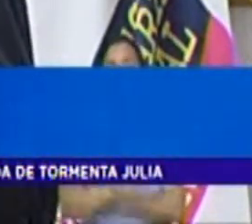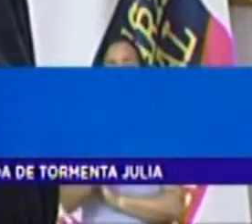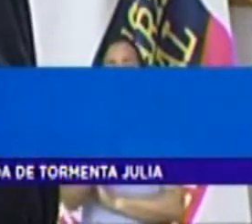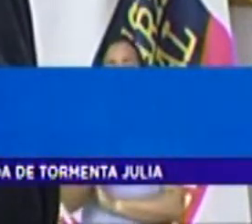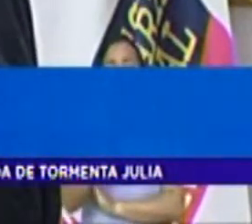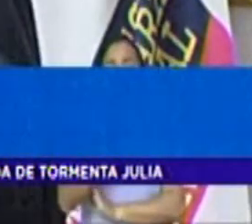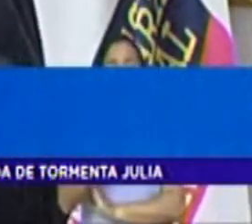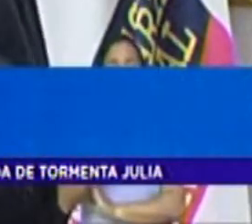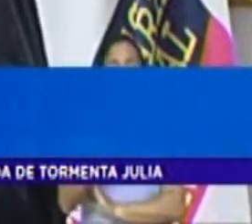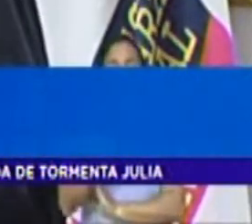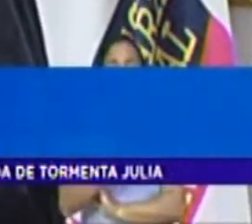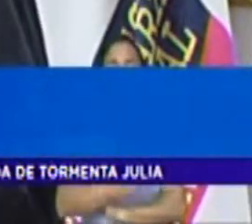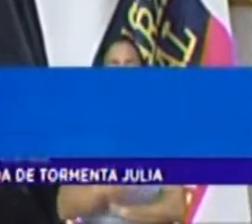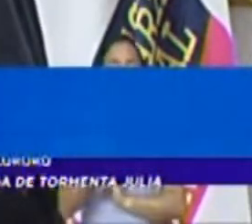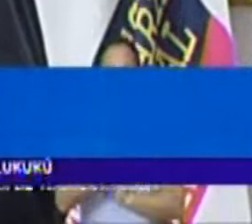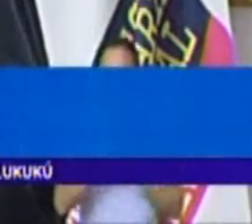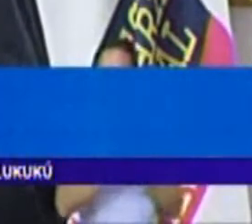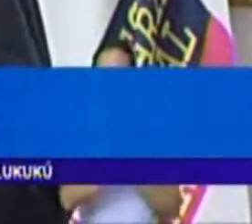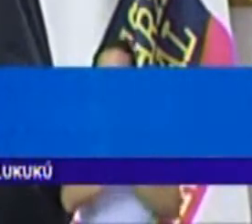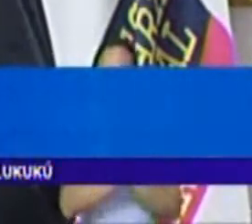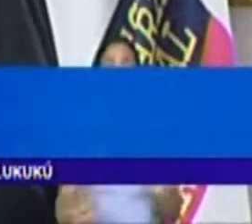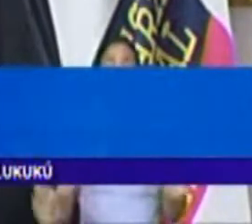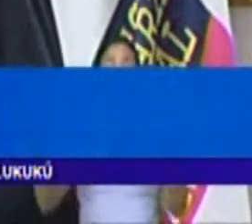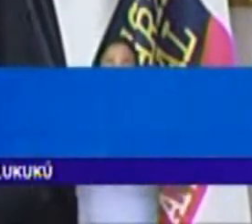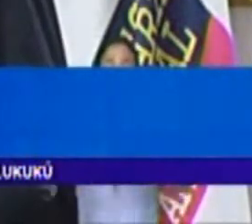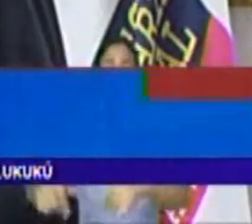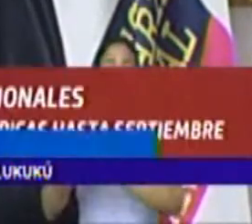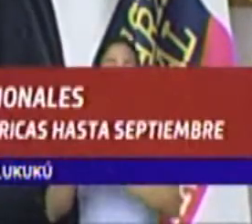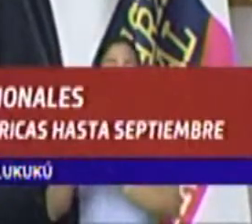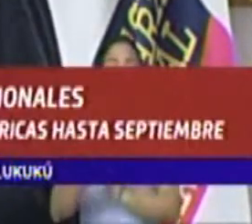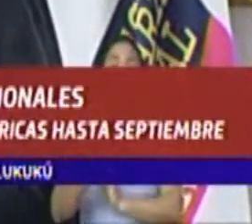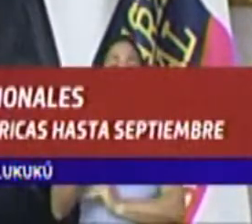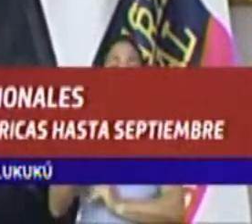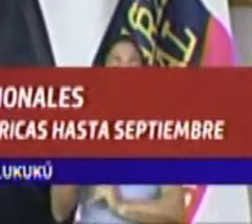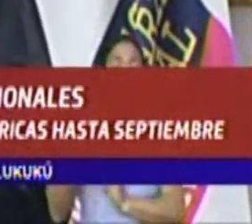2.750.000 en el 2021 y en el 2022,